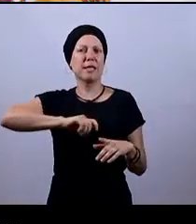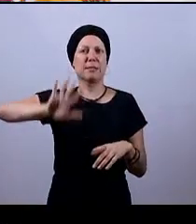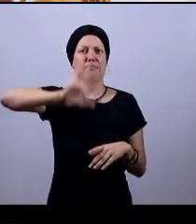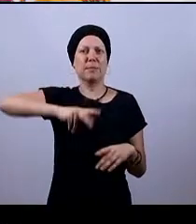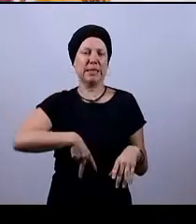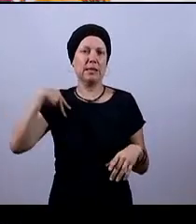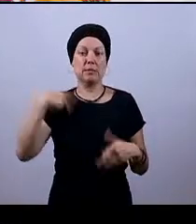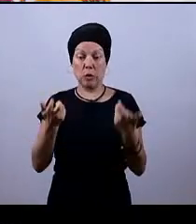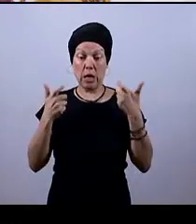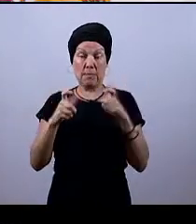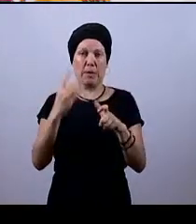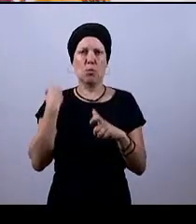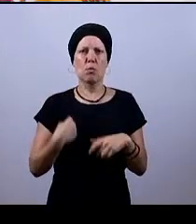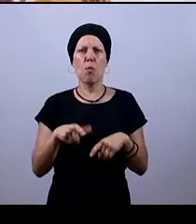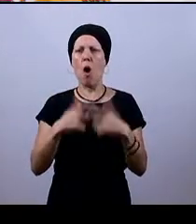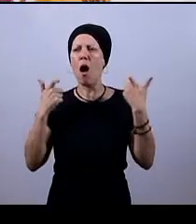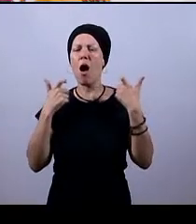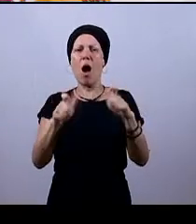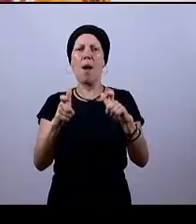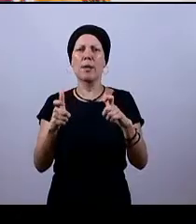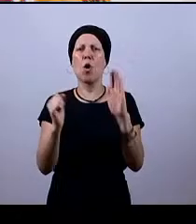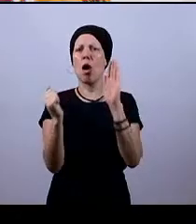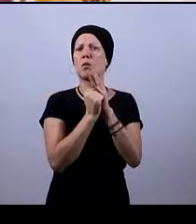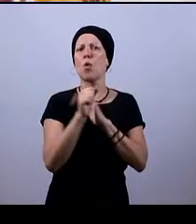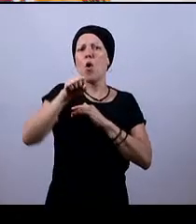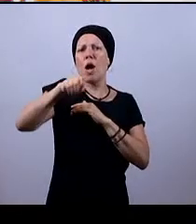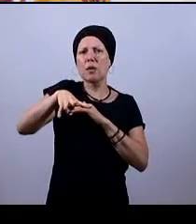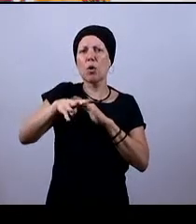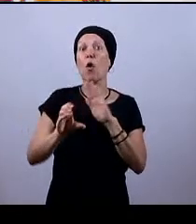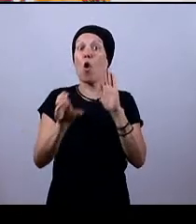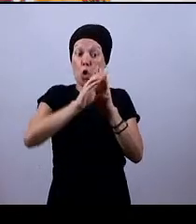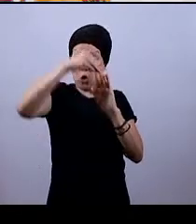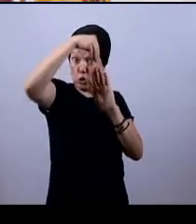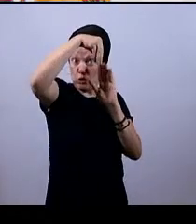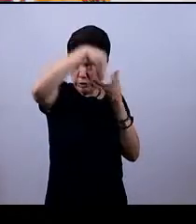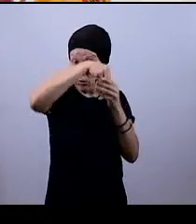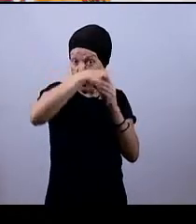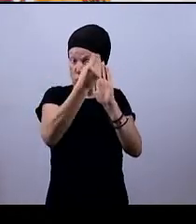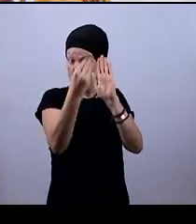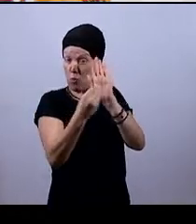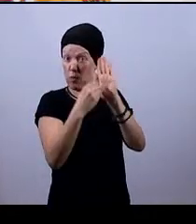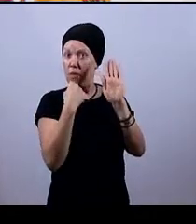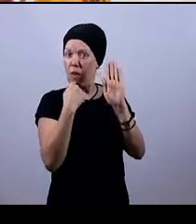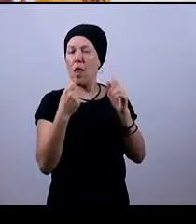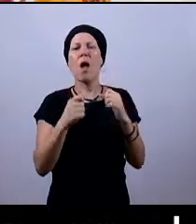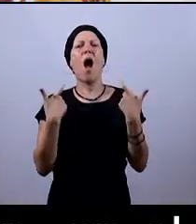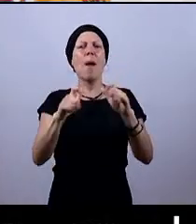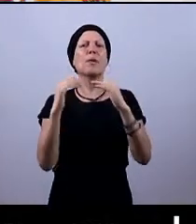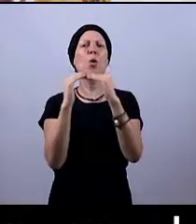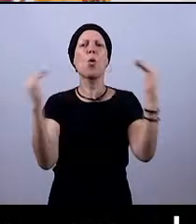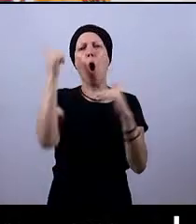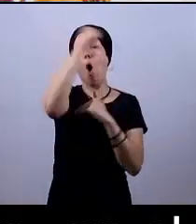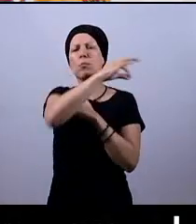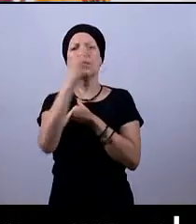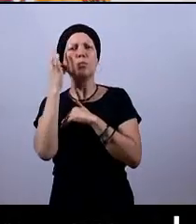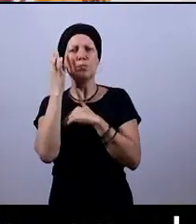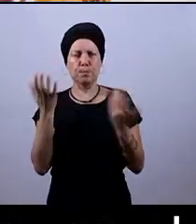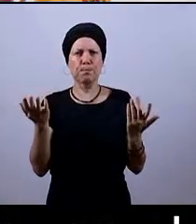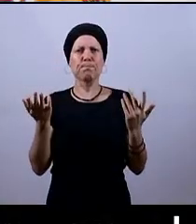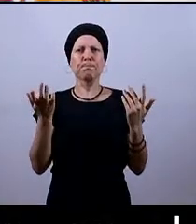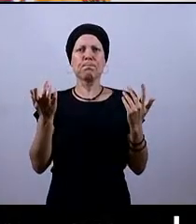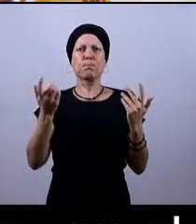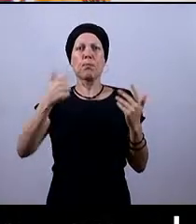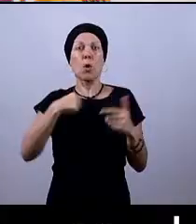ese ámbito, en el ámbito del artículo 14 de la Constitución, en el ámbito de la igualdad entre hombres y mujeres, les